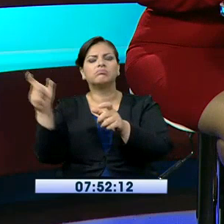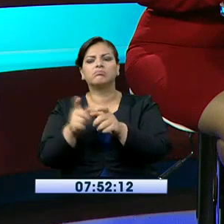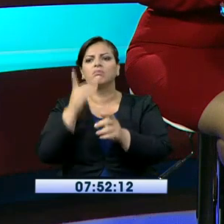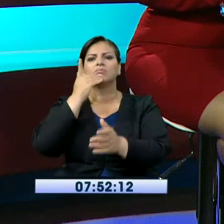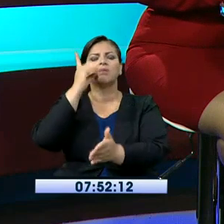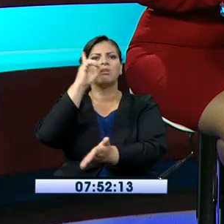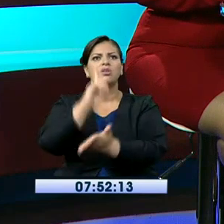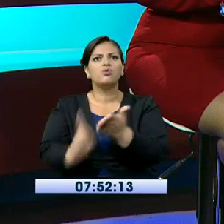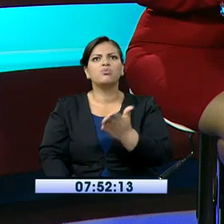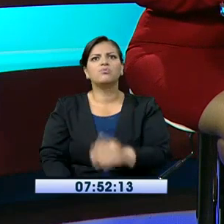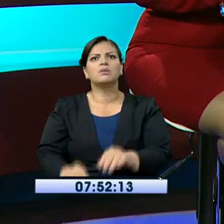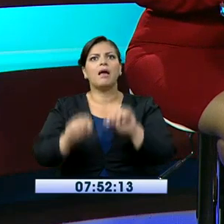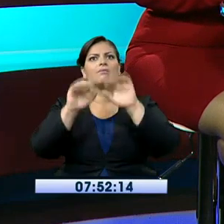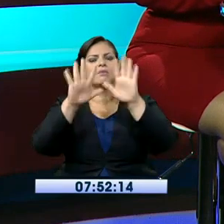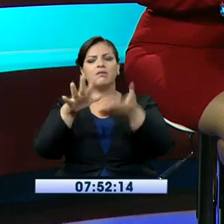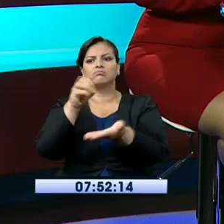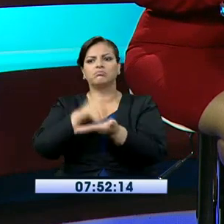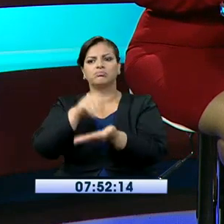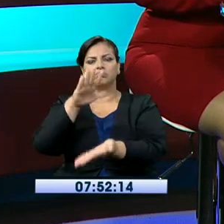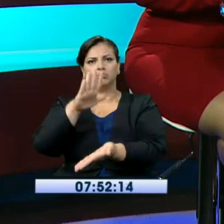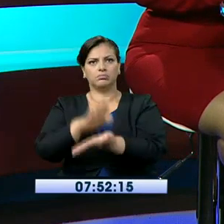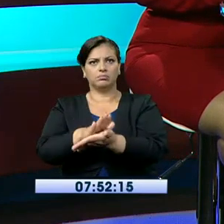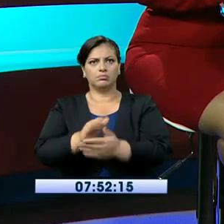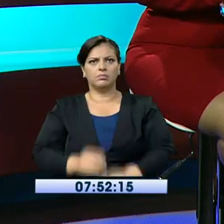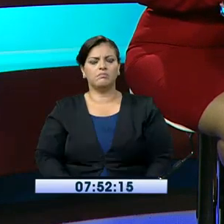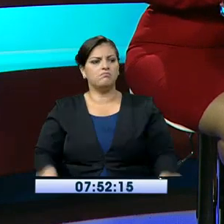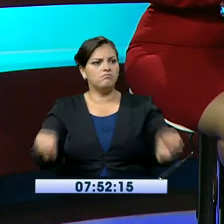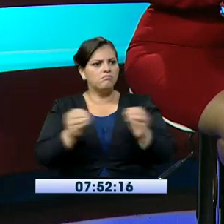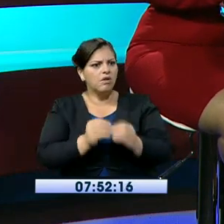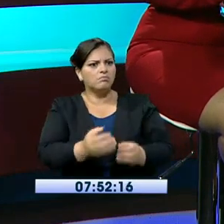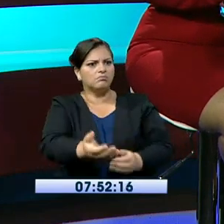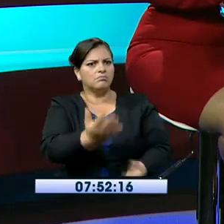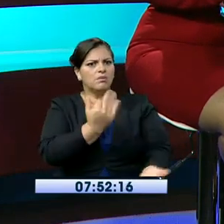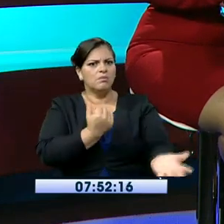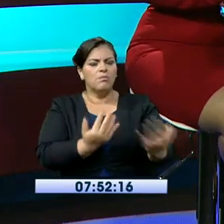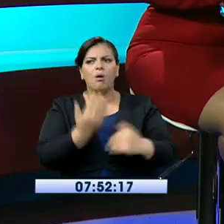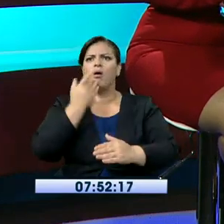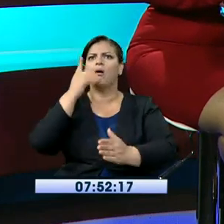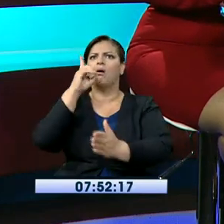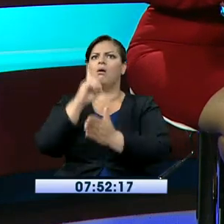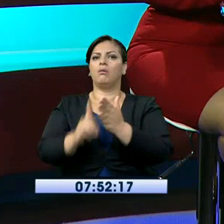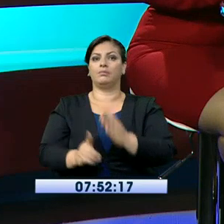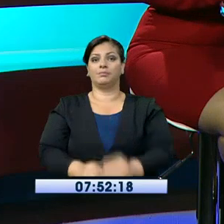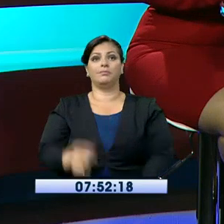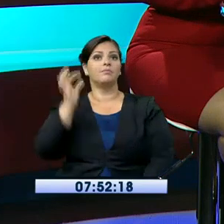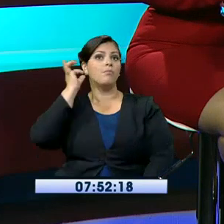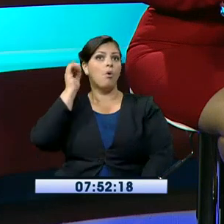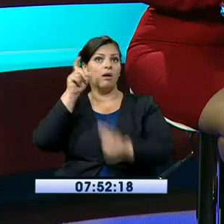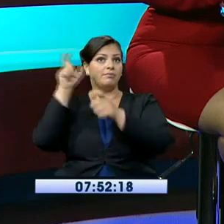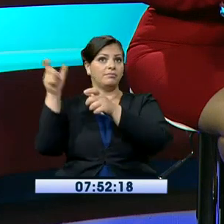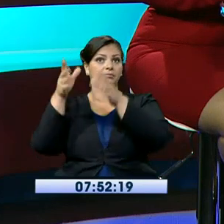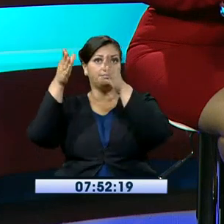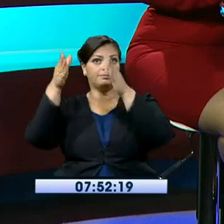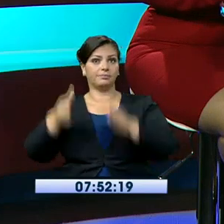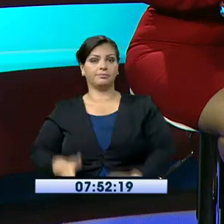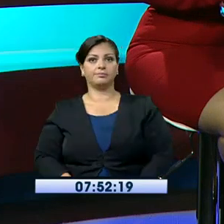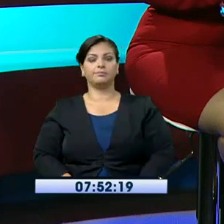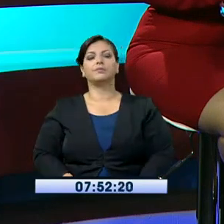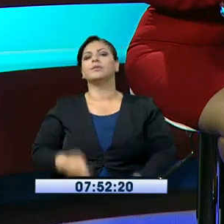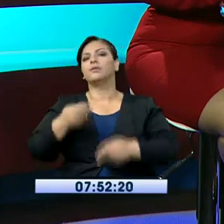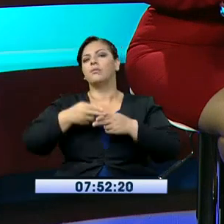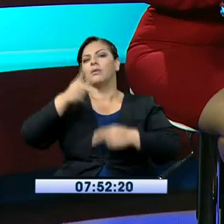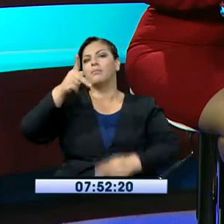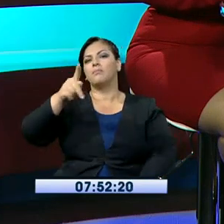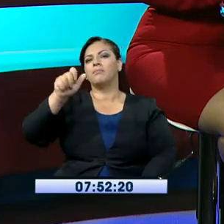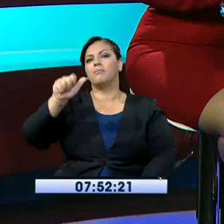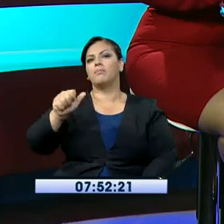fiscalía y no se descarta que vayan surgiendo más víctimas. La fiscal distrital Patricia Morejón considera que